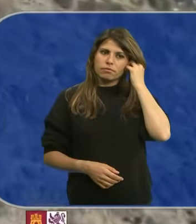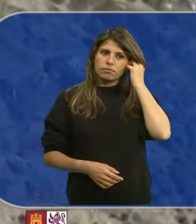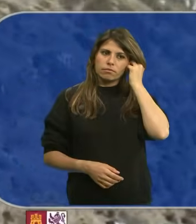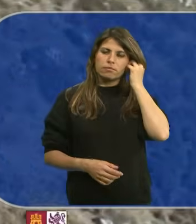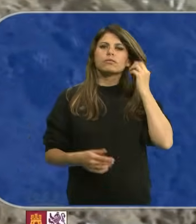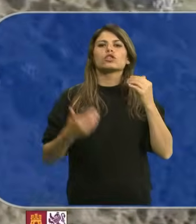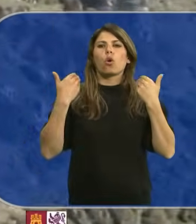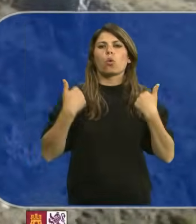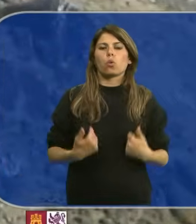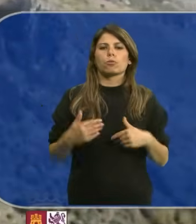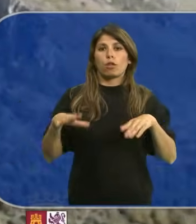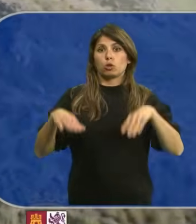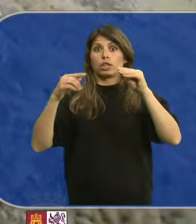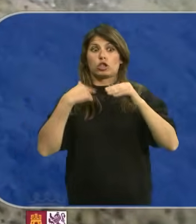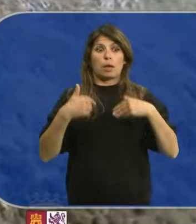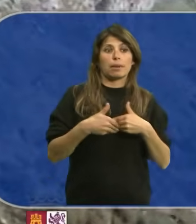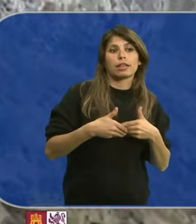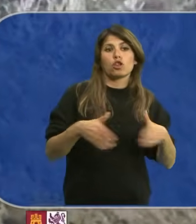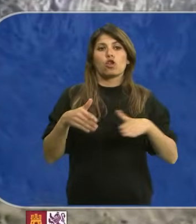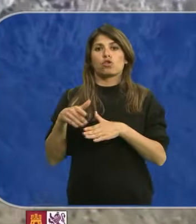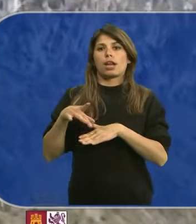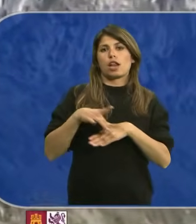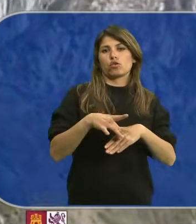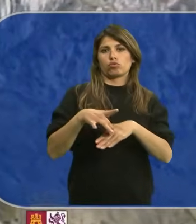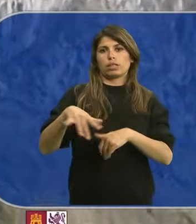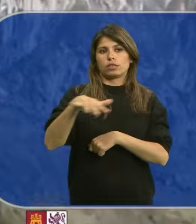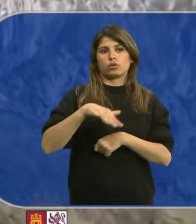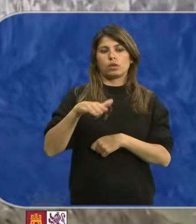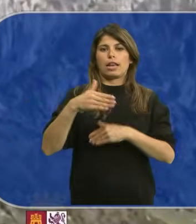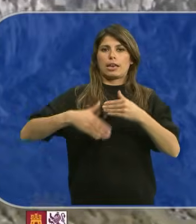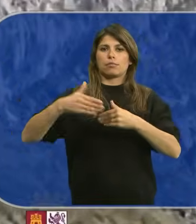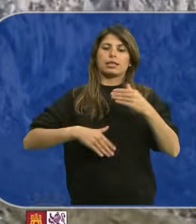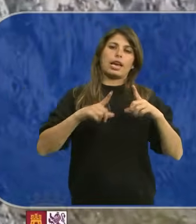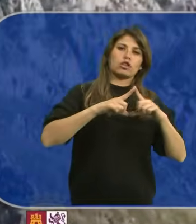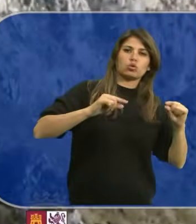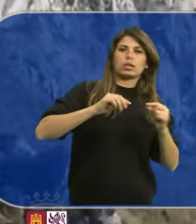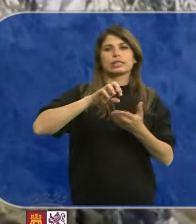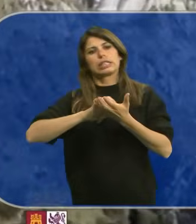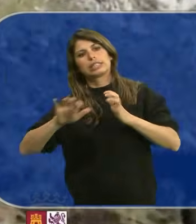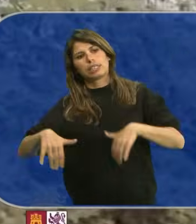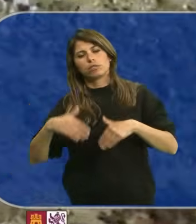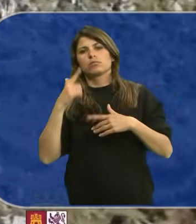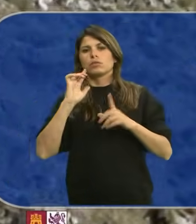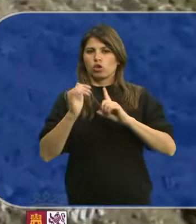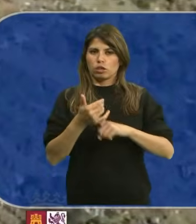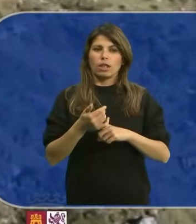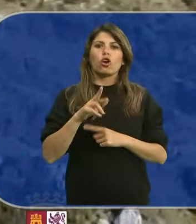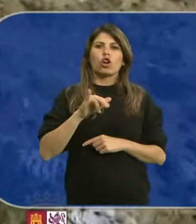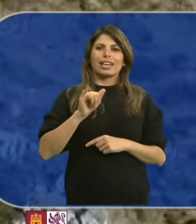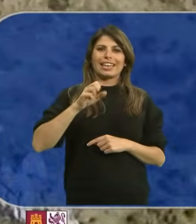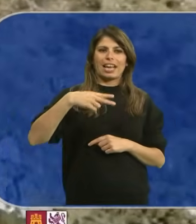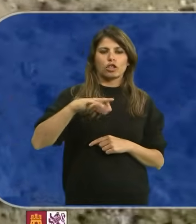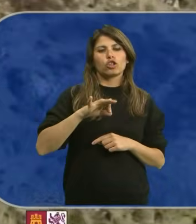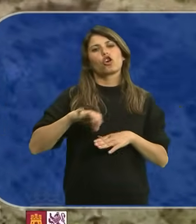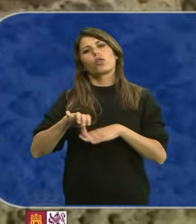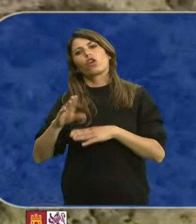Aparece el cuerpo del montañero que se había perdido en una ruta situada en la zona limítrofe entre Asturias y Castilla y León, entre la montaña de Riaño y el concejo